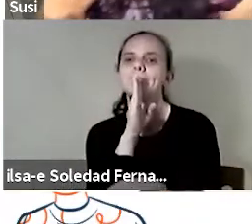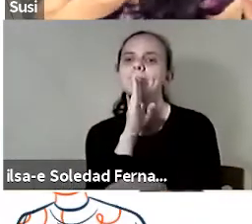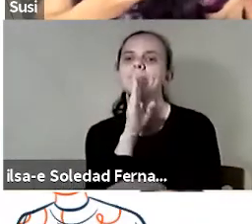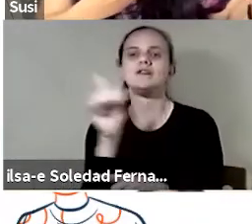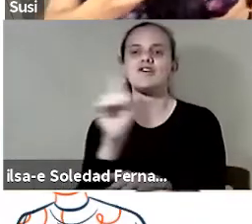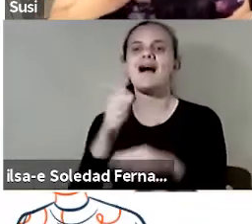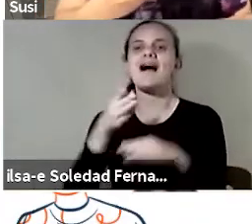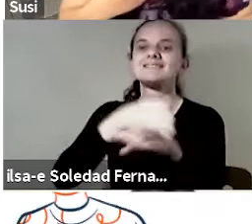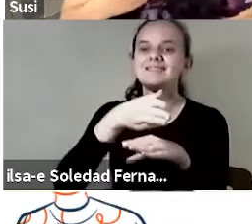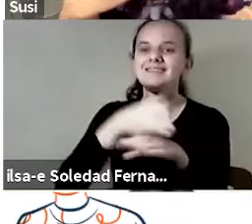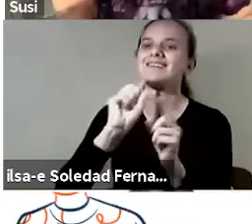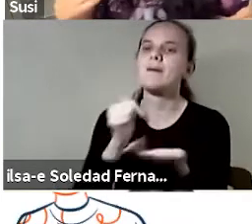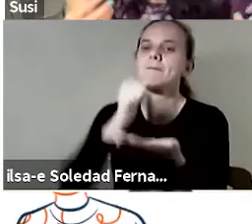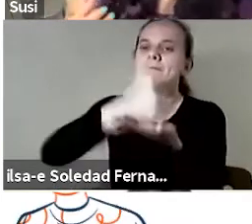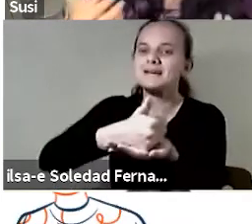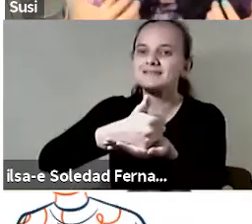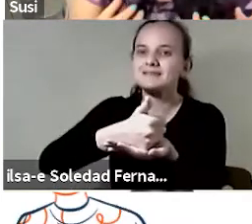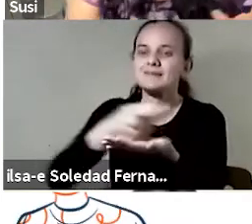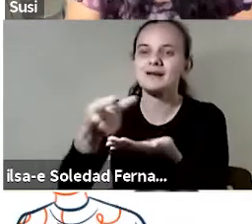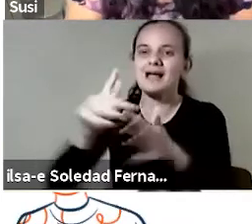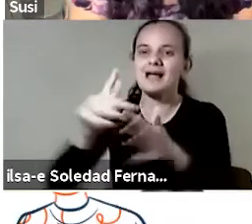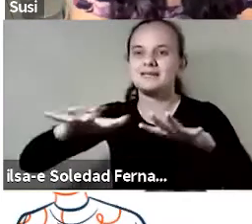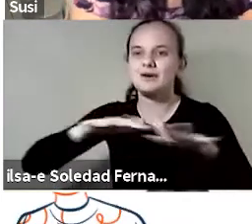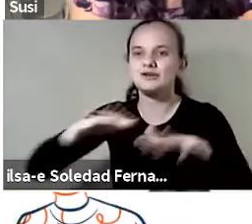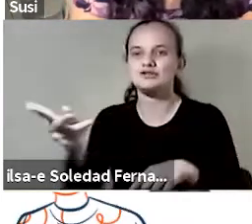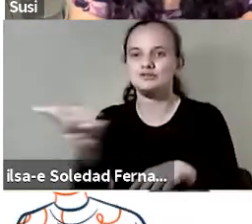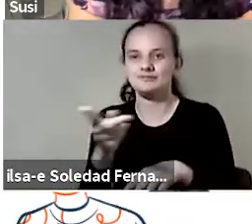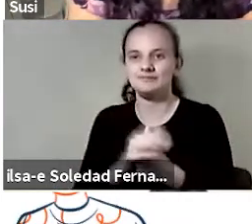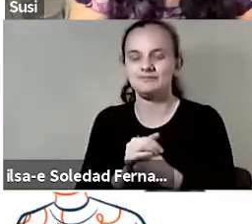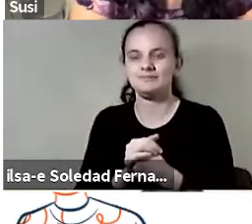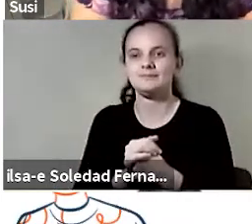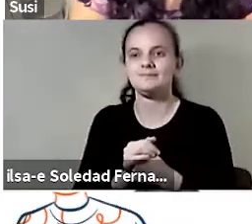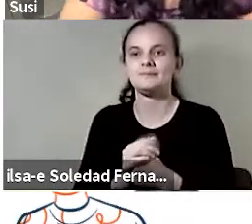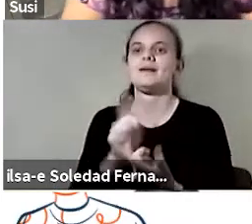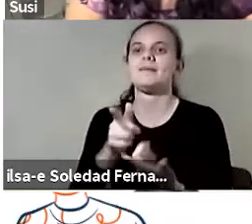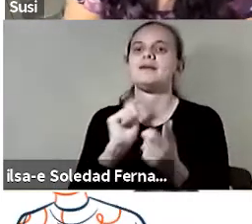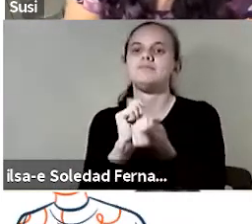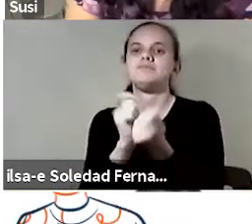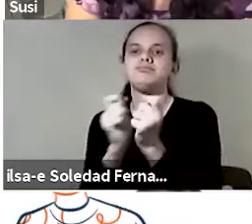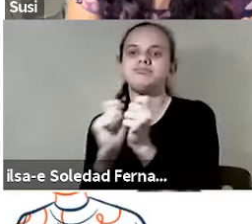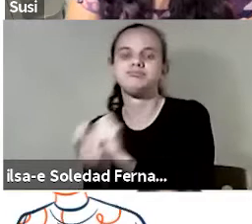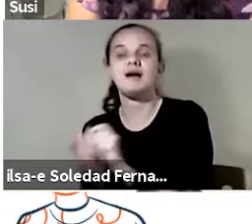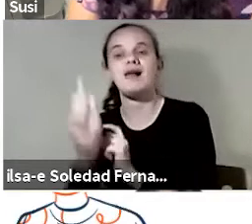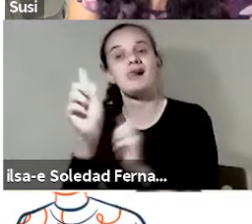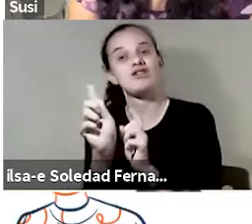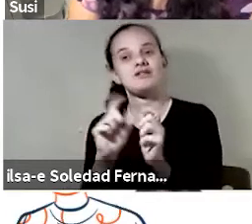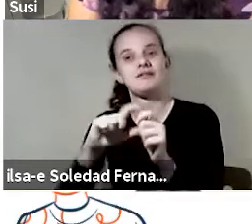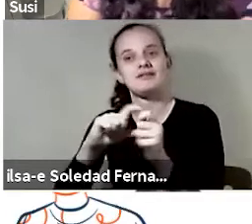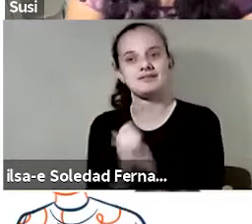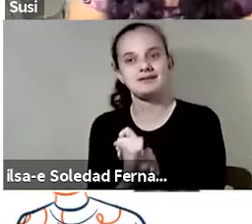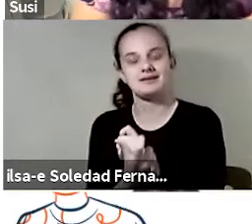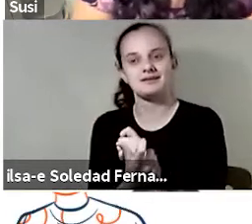solamente acceder desde un lugar pasivo, ¿no? Sino desde un lugar donde las personas puedan acceder y participar